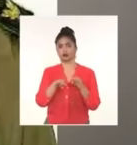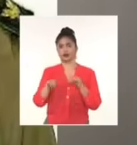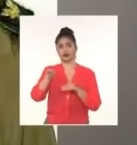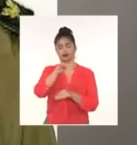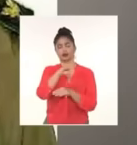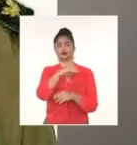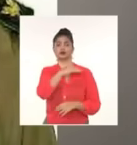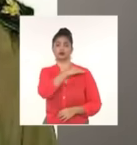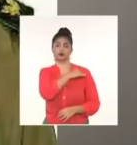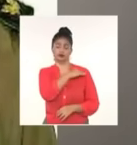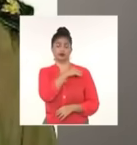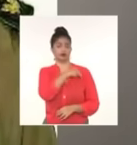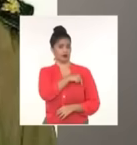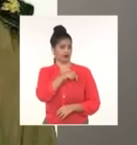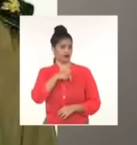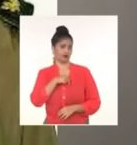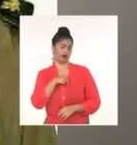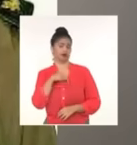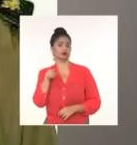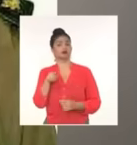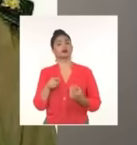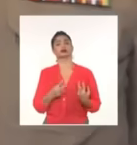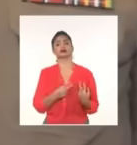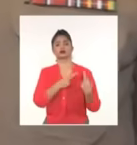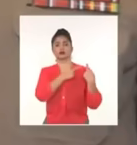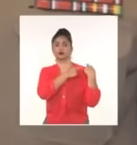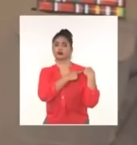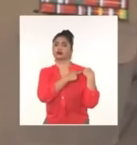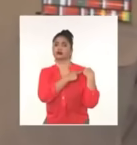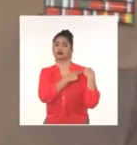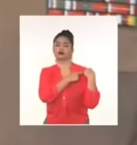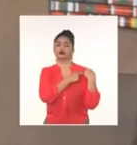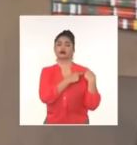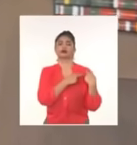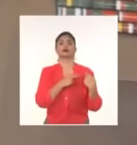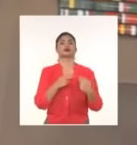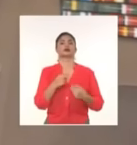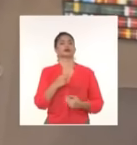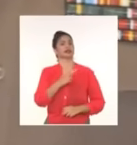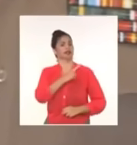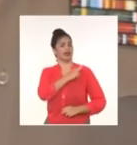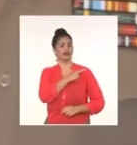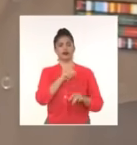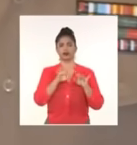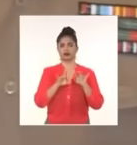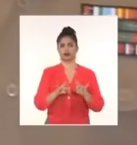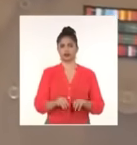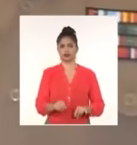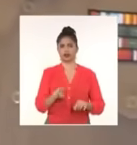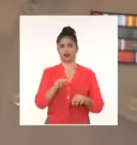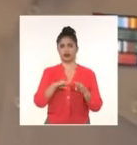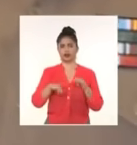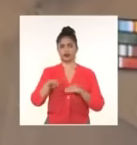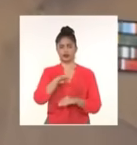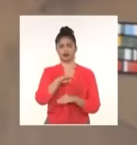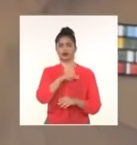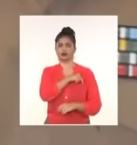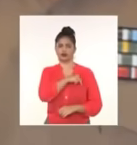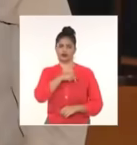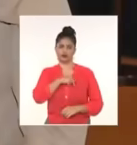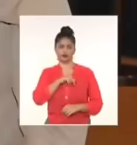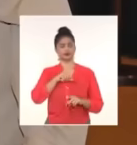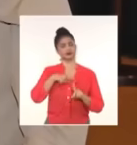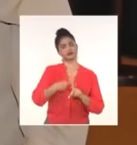Armadas Revolucionarias ocupó la responsabilidad de primer sustituto del jefe de la Secretaría del Ministro de las FARC y jefe de